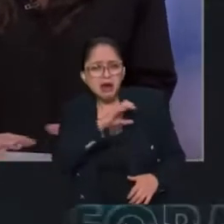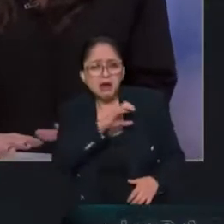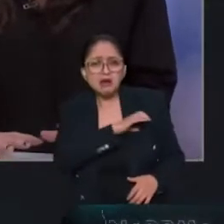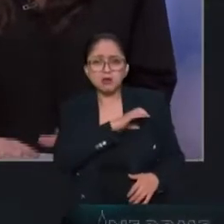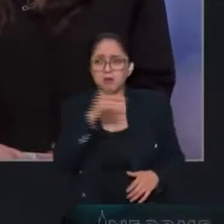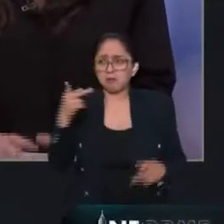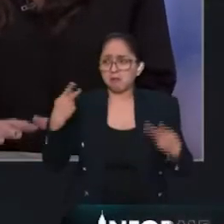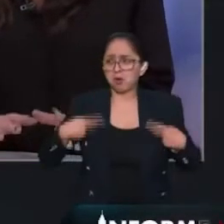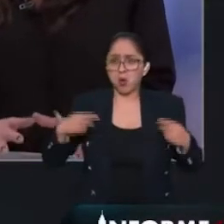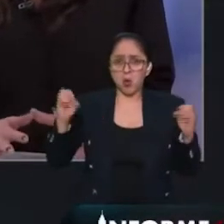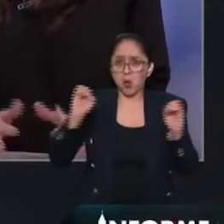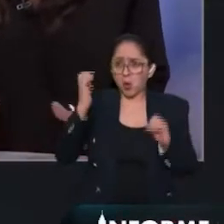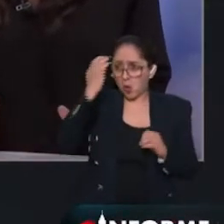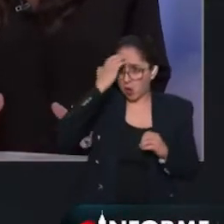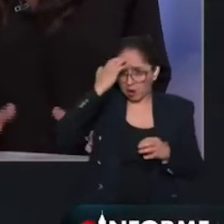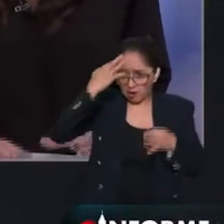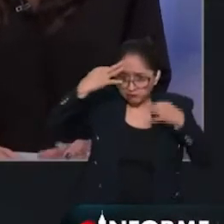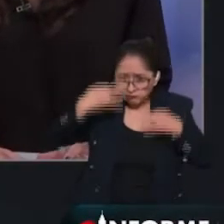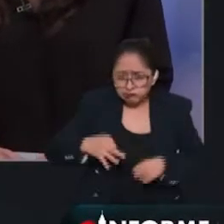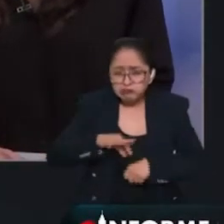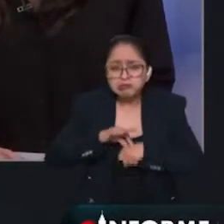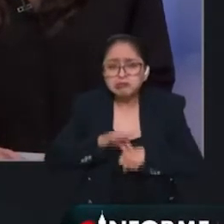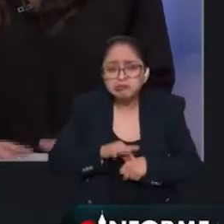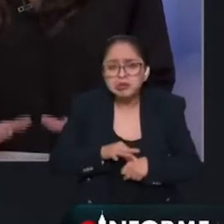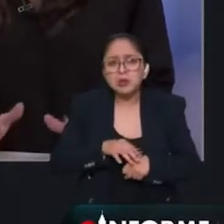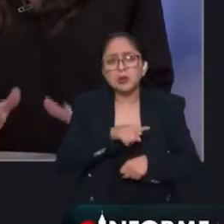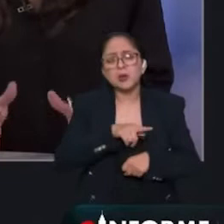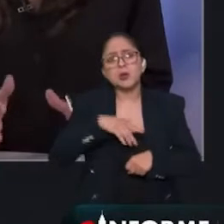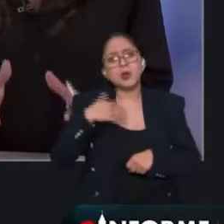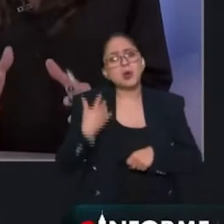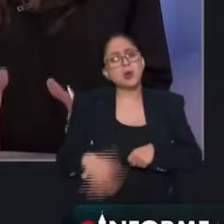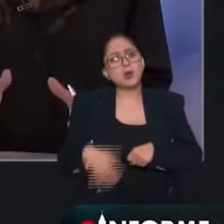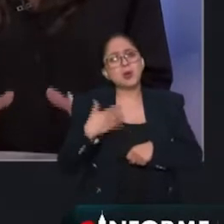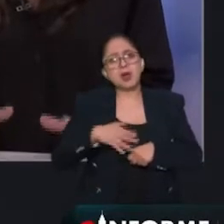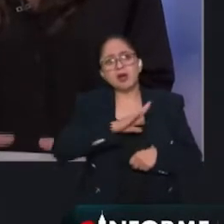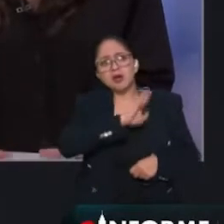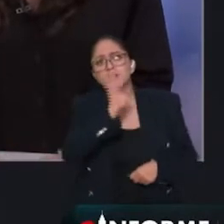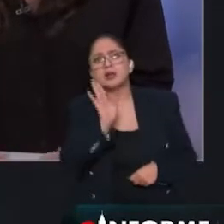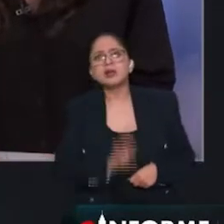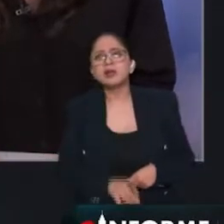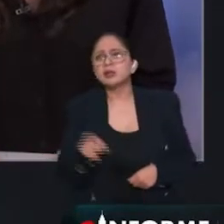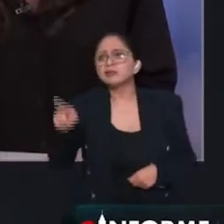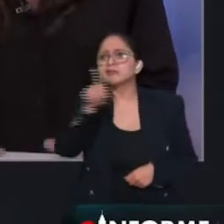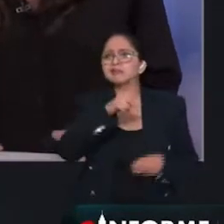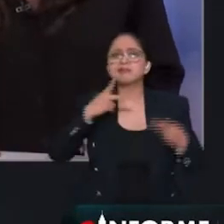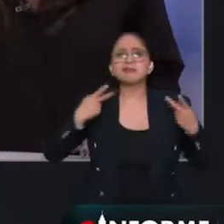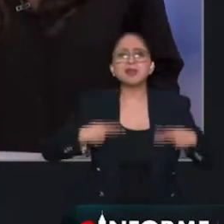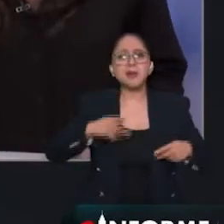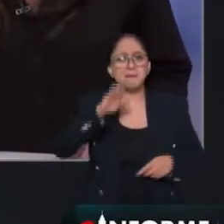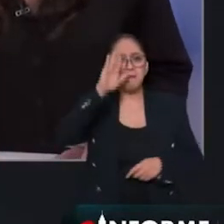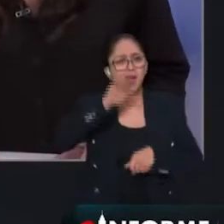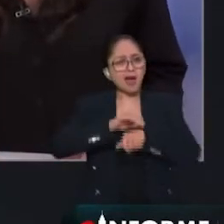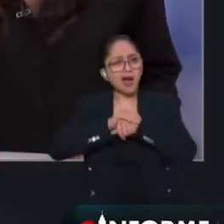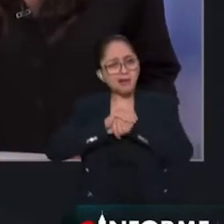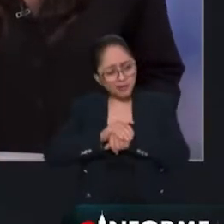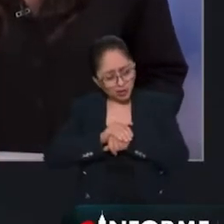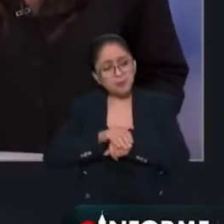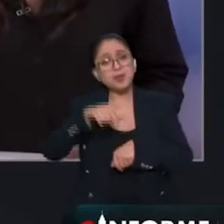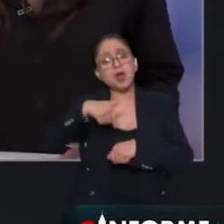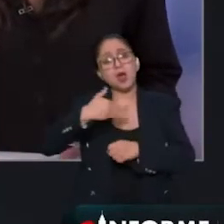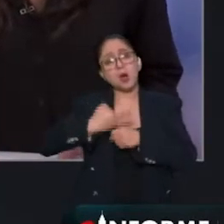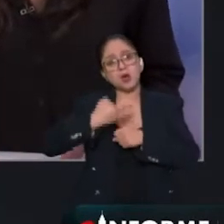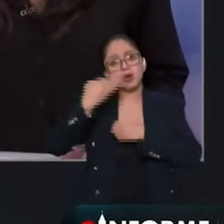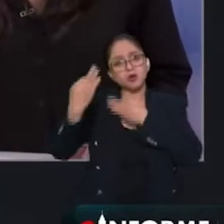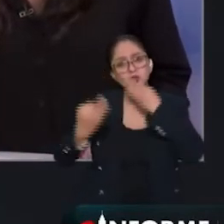conocido vivieron pues todo esto como si de un amigo se tratara y pues aquí en este espacio la verdad es que